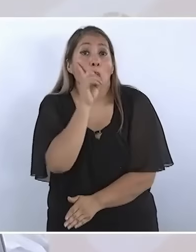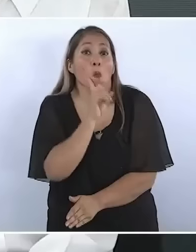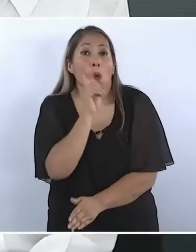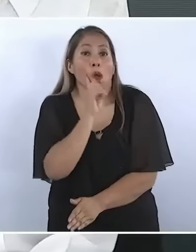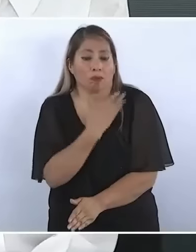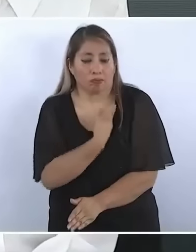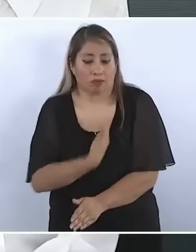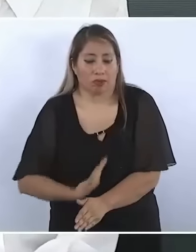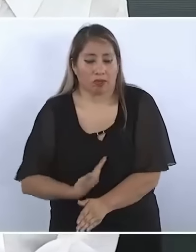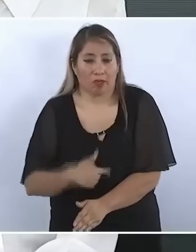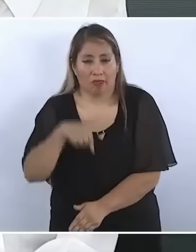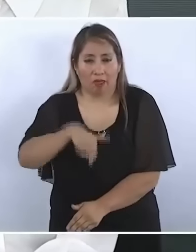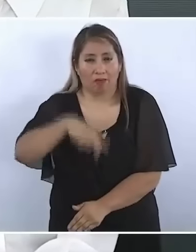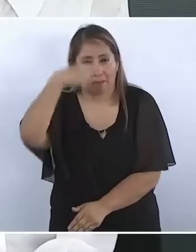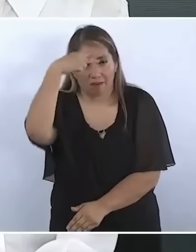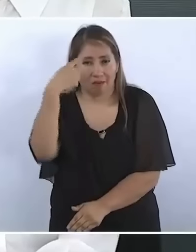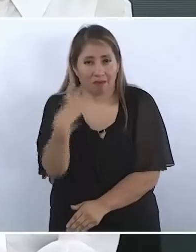presidenta en México.